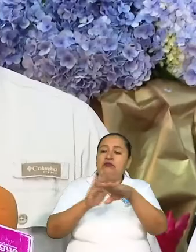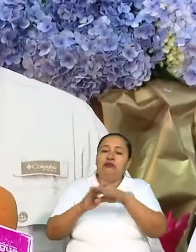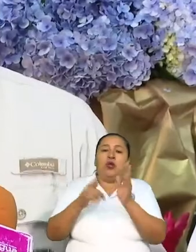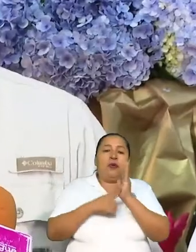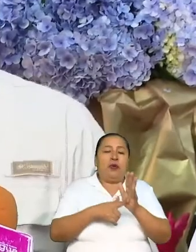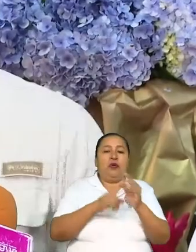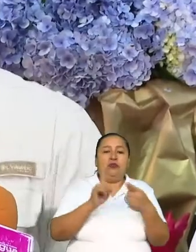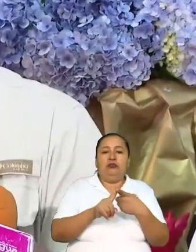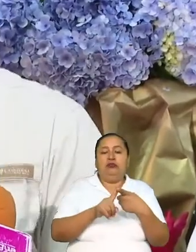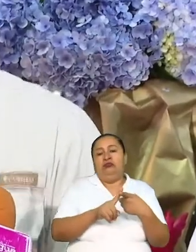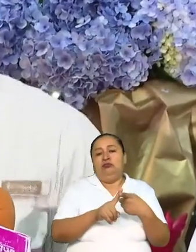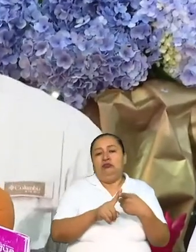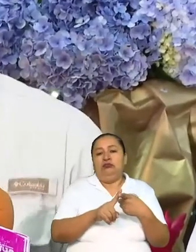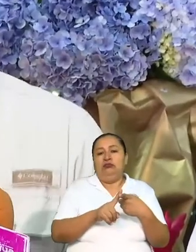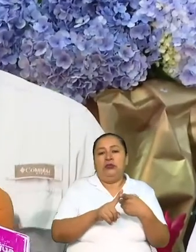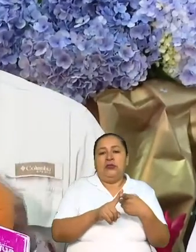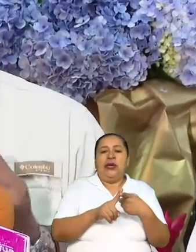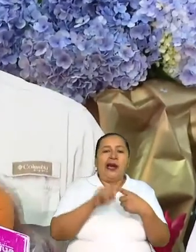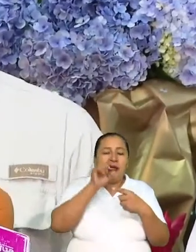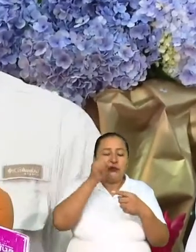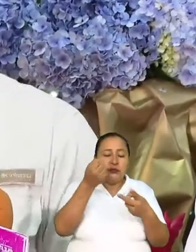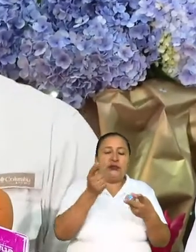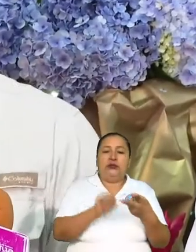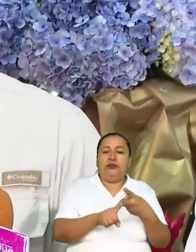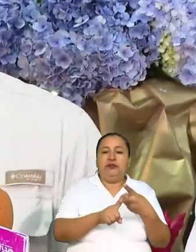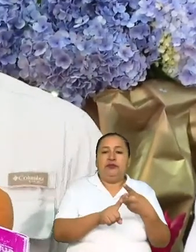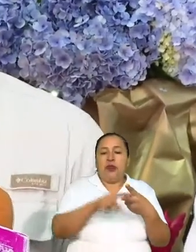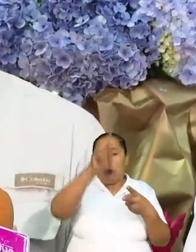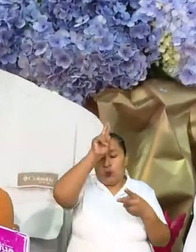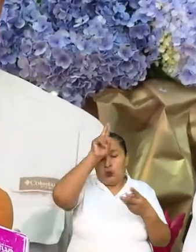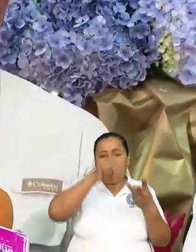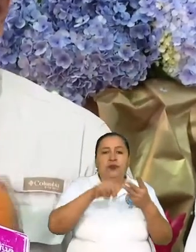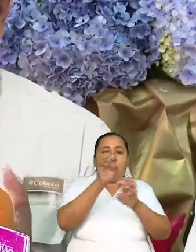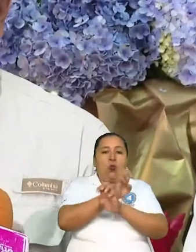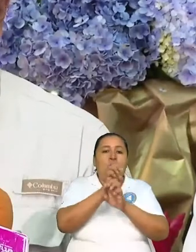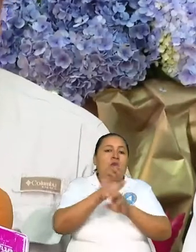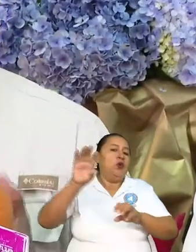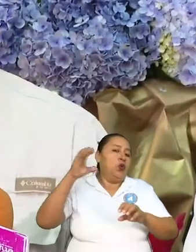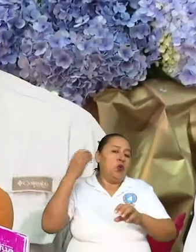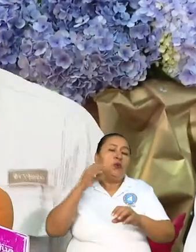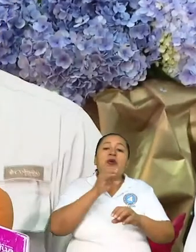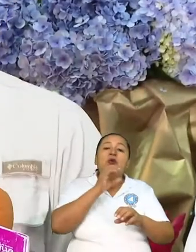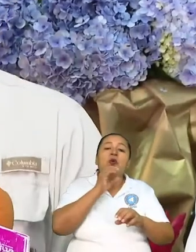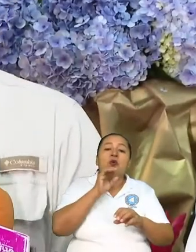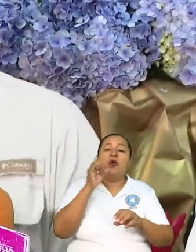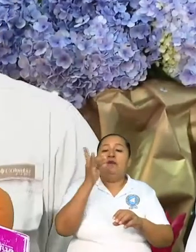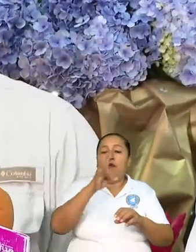por ejemplo tenemos a Taiwán, tenemos Rusia, Ecuador, Colombia, Cuba,